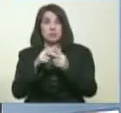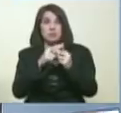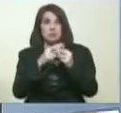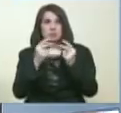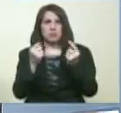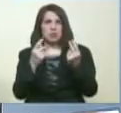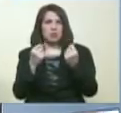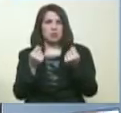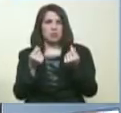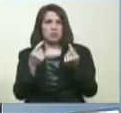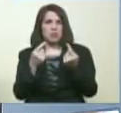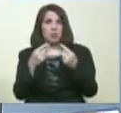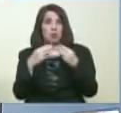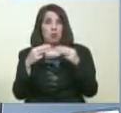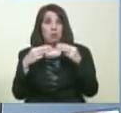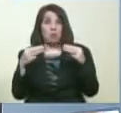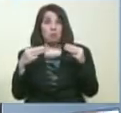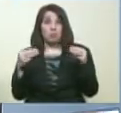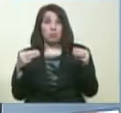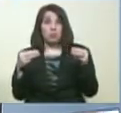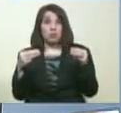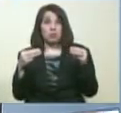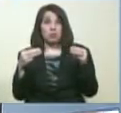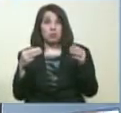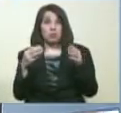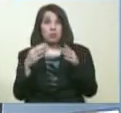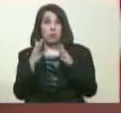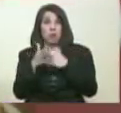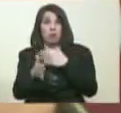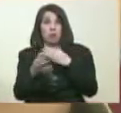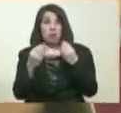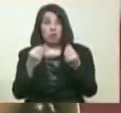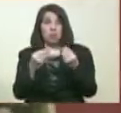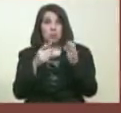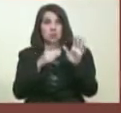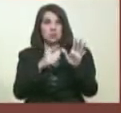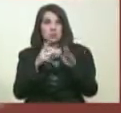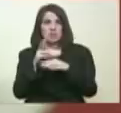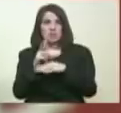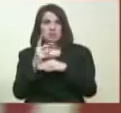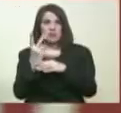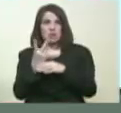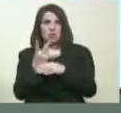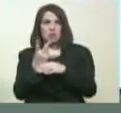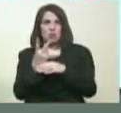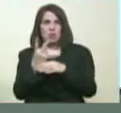y dineros públicos en relación al gasto social, del 62%